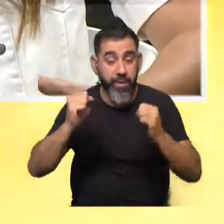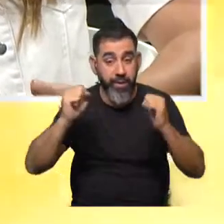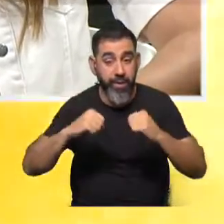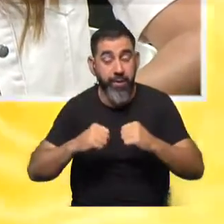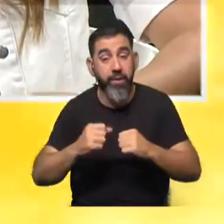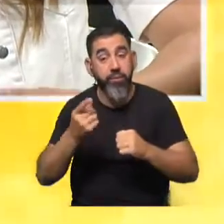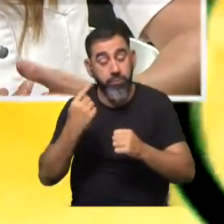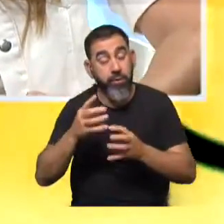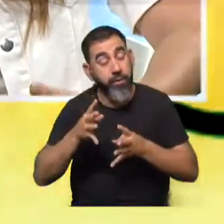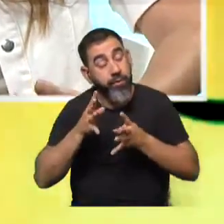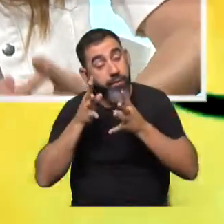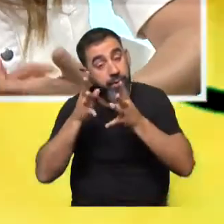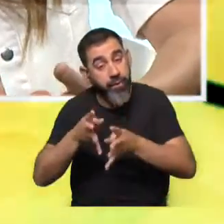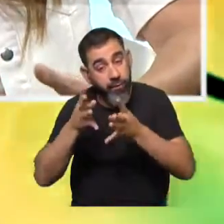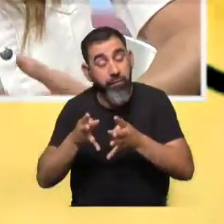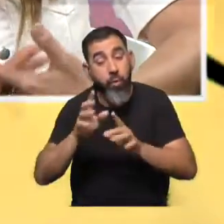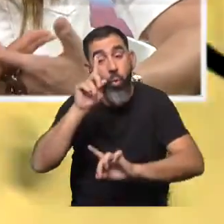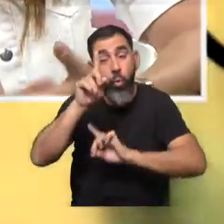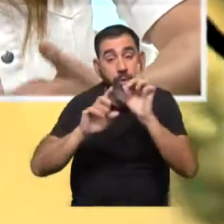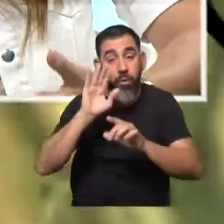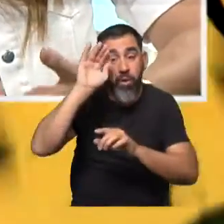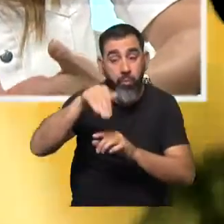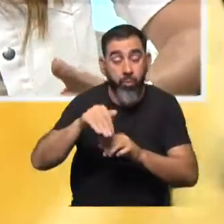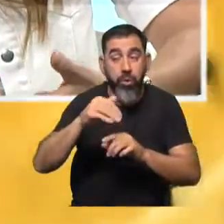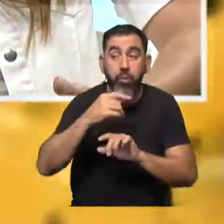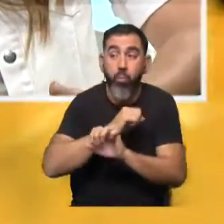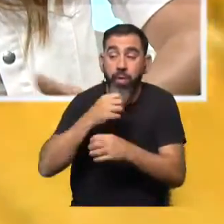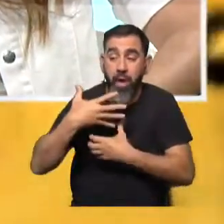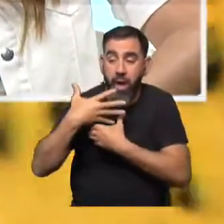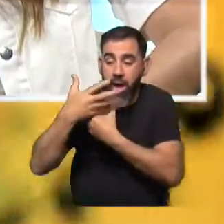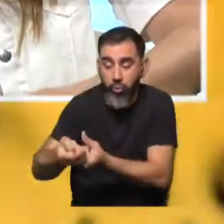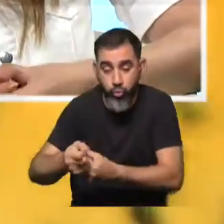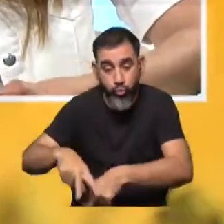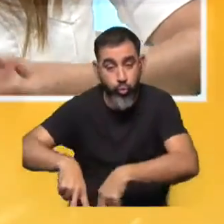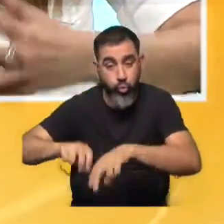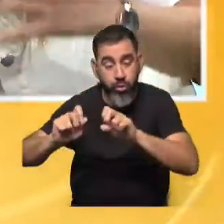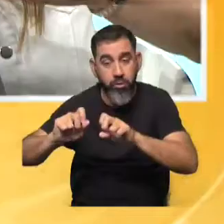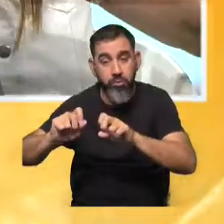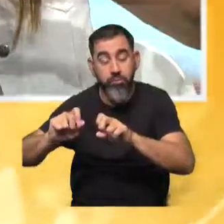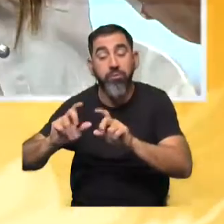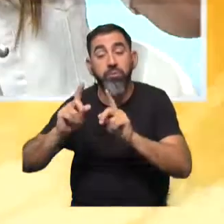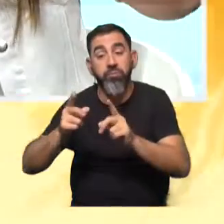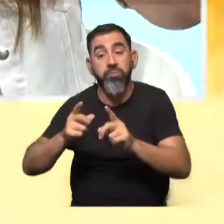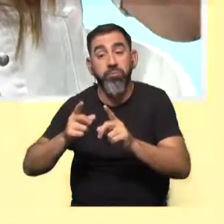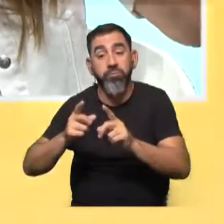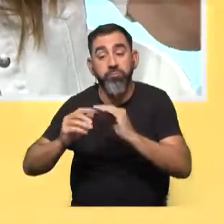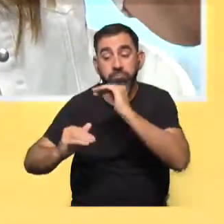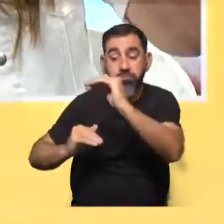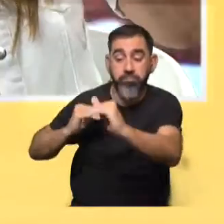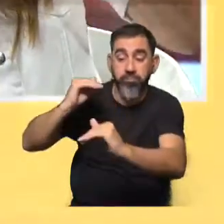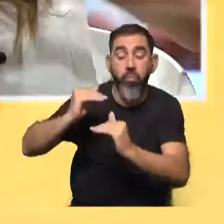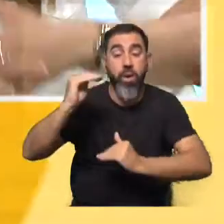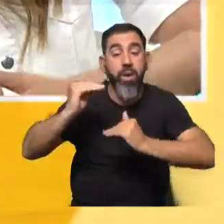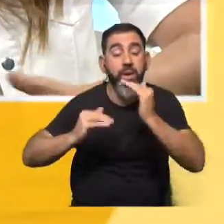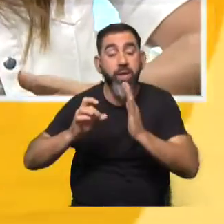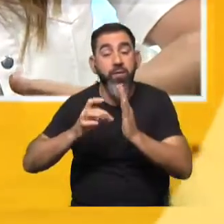todo un desafío y por eso creo que desde el Audelar el poder ayudar en todo lo que es investigación justamente para transferir y como subir ese nivel de